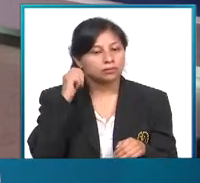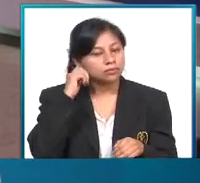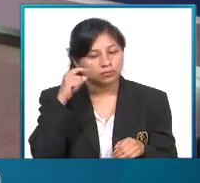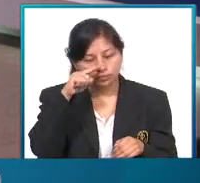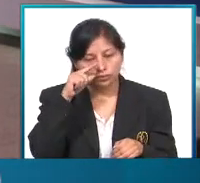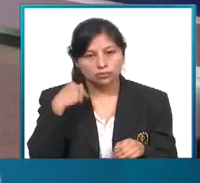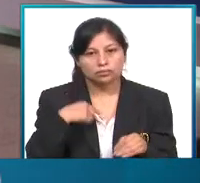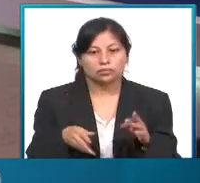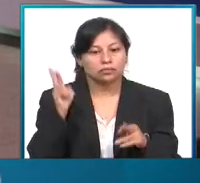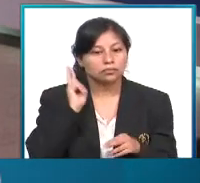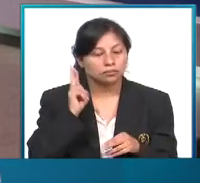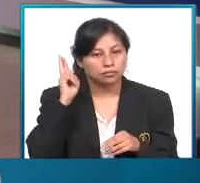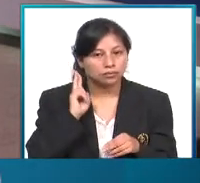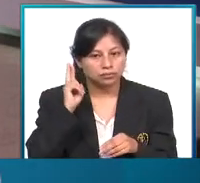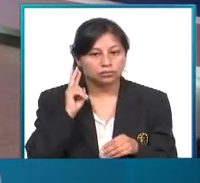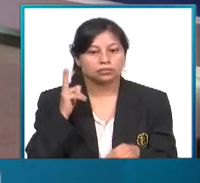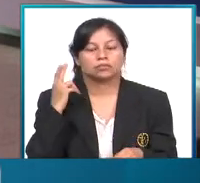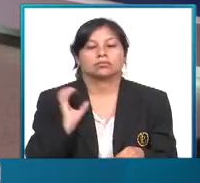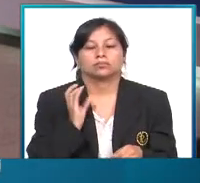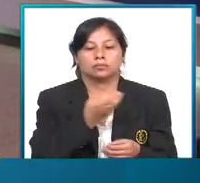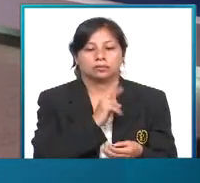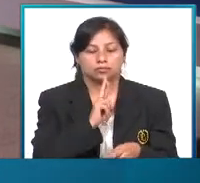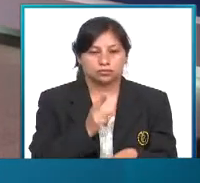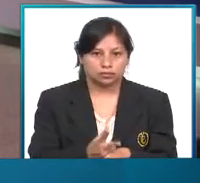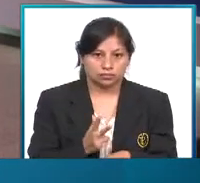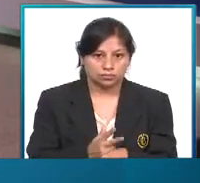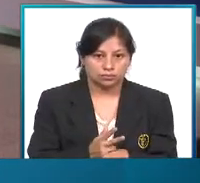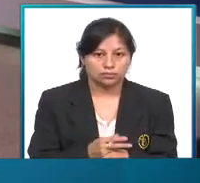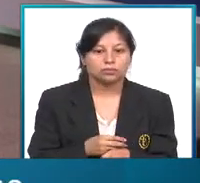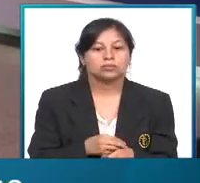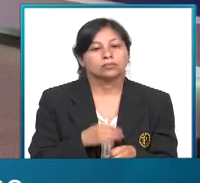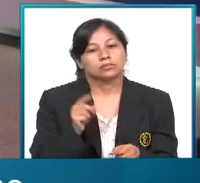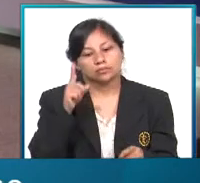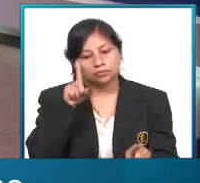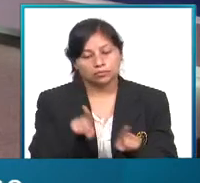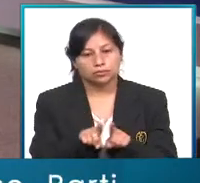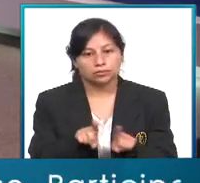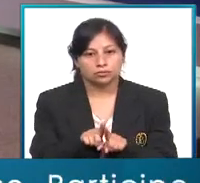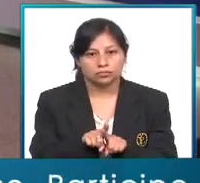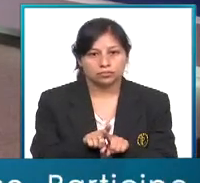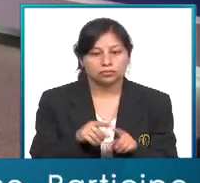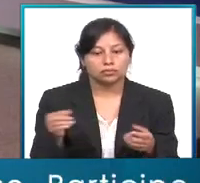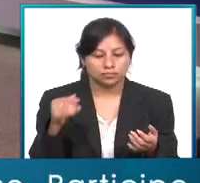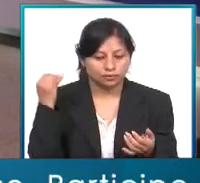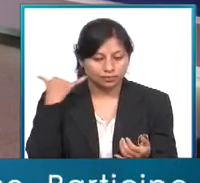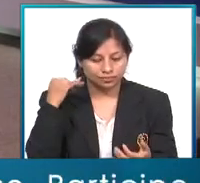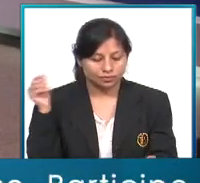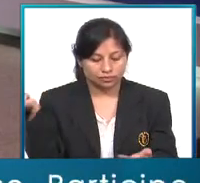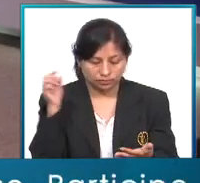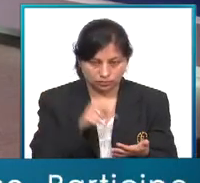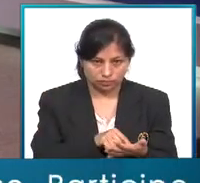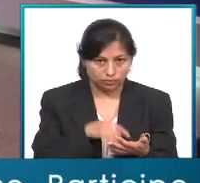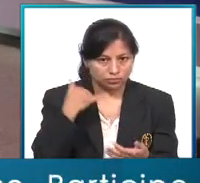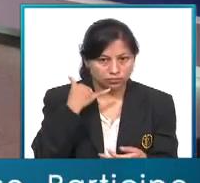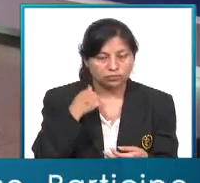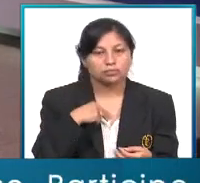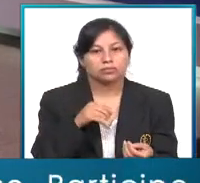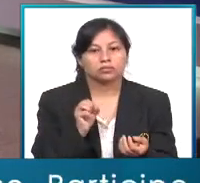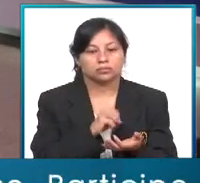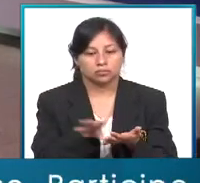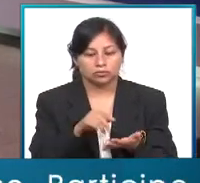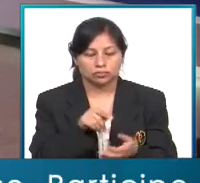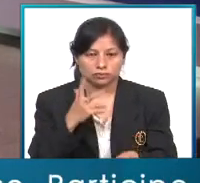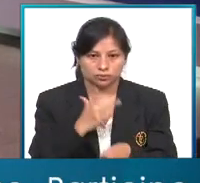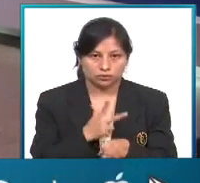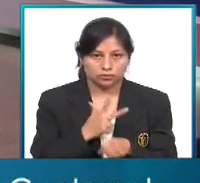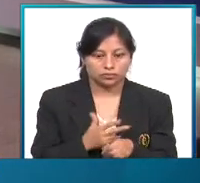www.congreso.gob.gt, también la radio en línea del Congreso de la República en la página web, o también descargando la aplicación del Congreso de la República, donde nos encuentra como